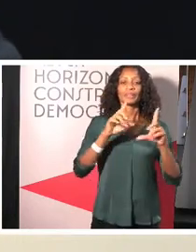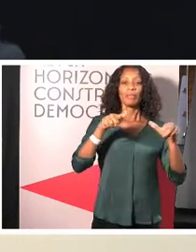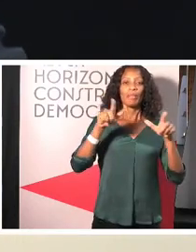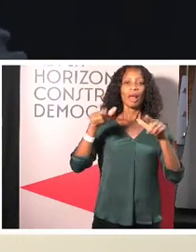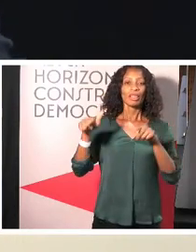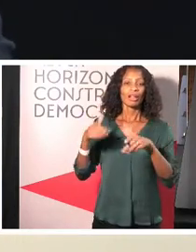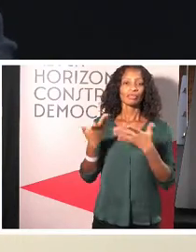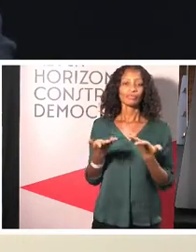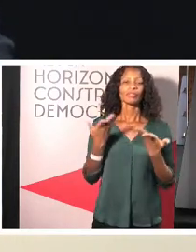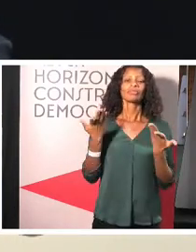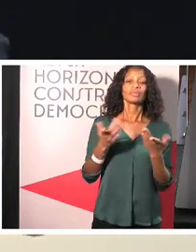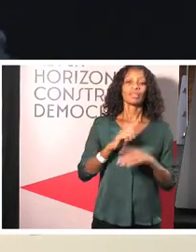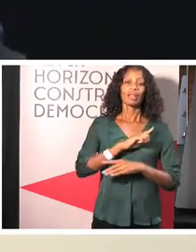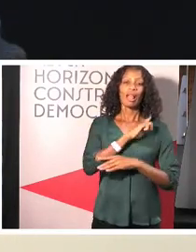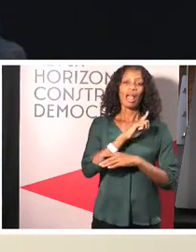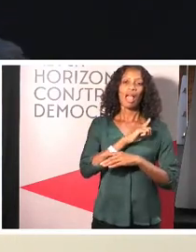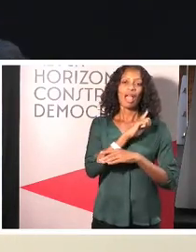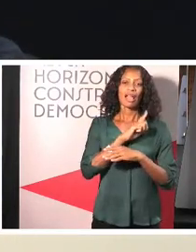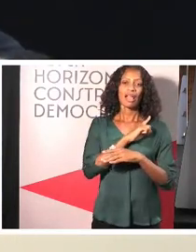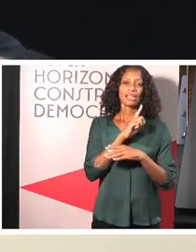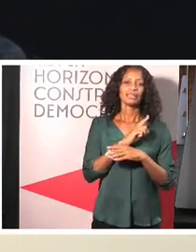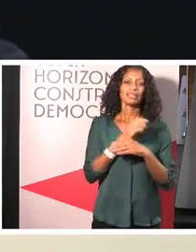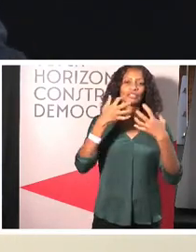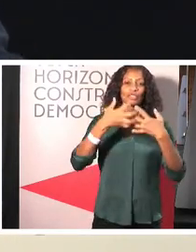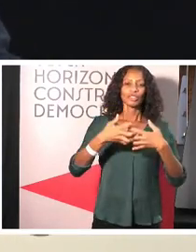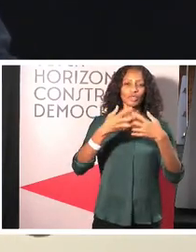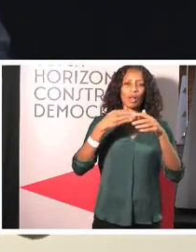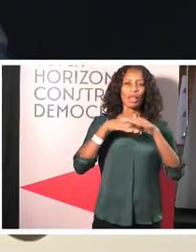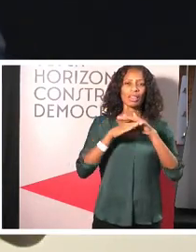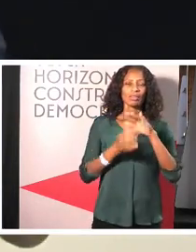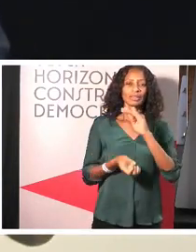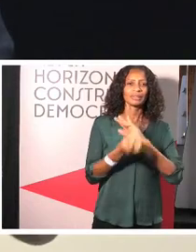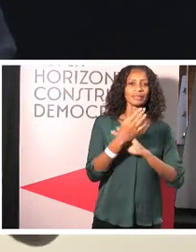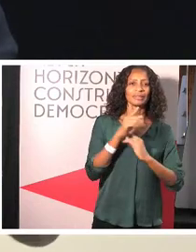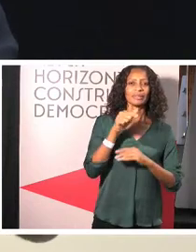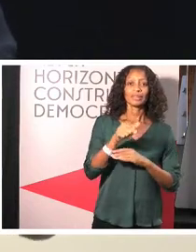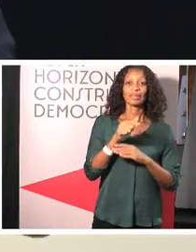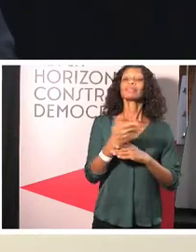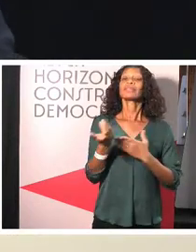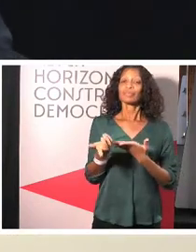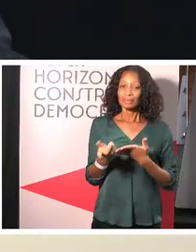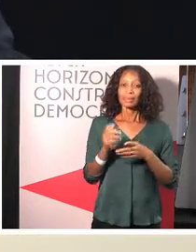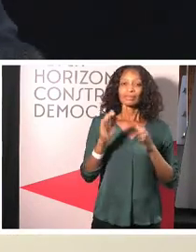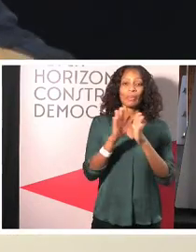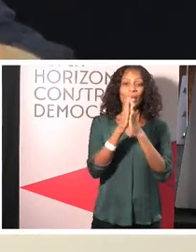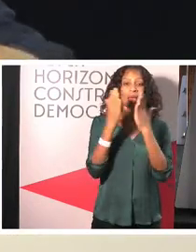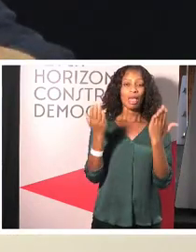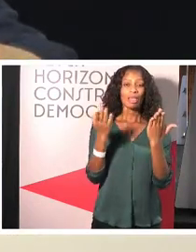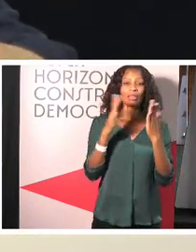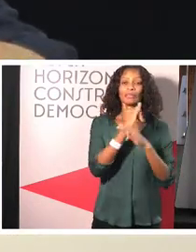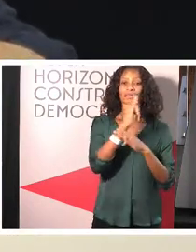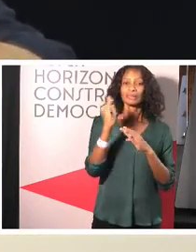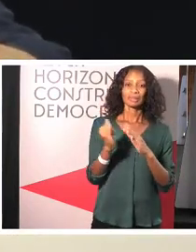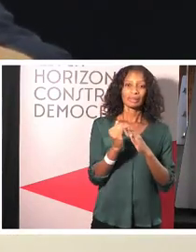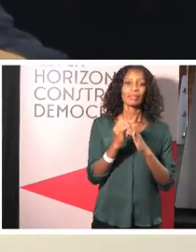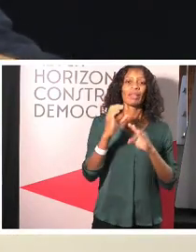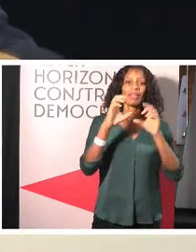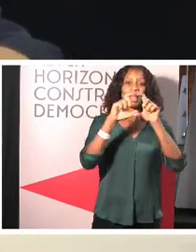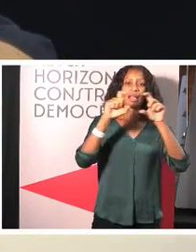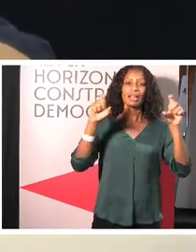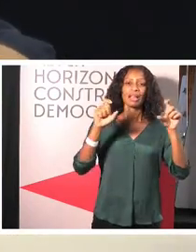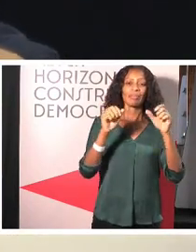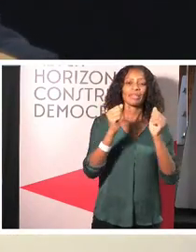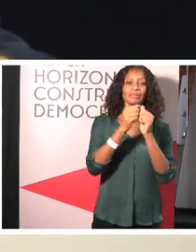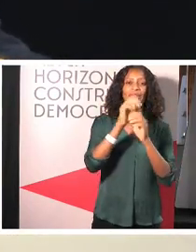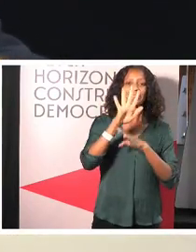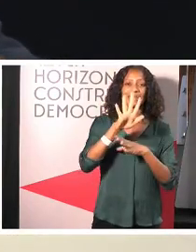de ejército industrial de reserva, ¿vale? Y esto es un mecanismo que está también en Marx, en el capítulo 25, que es a medida que se aumenta el ejército industrial, de